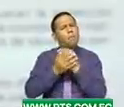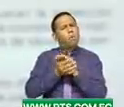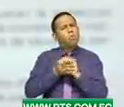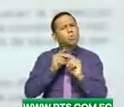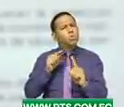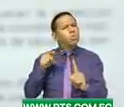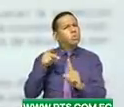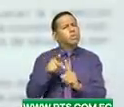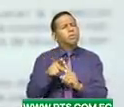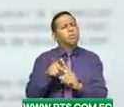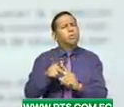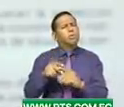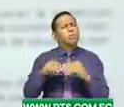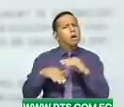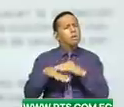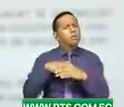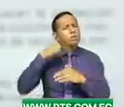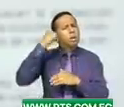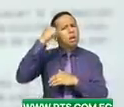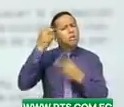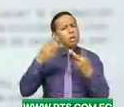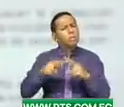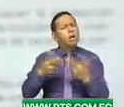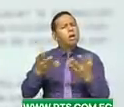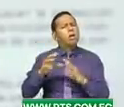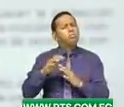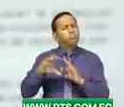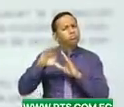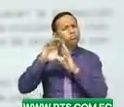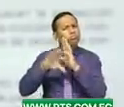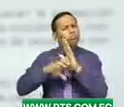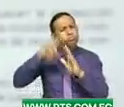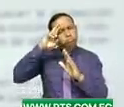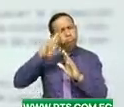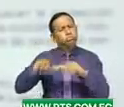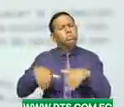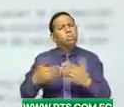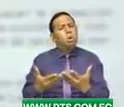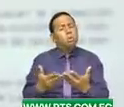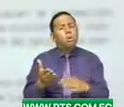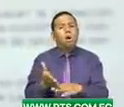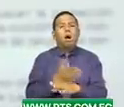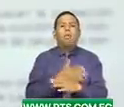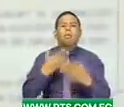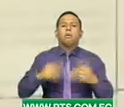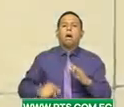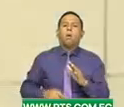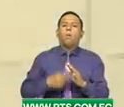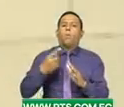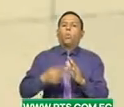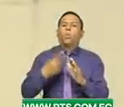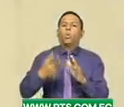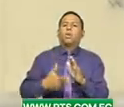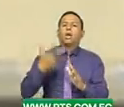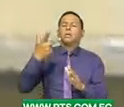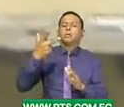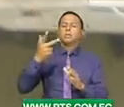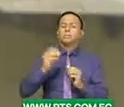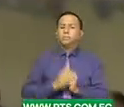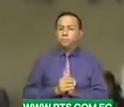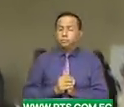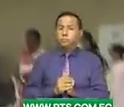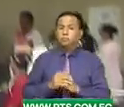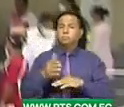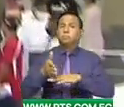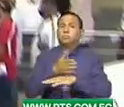así como de la garantía jurisdiccional se han accionado tres demandas simultáneas la audiencia